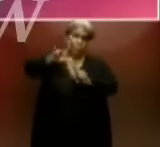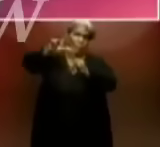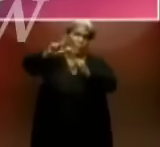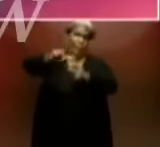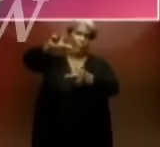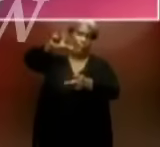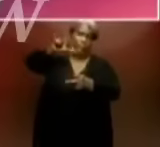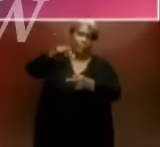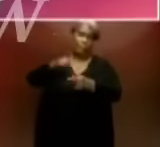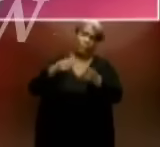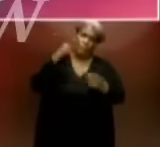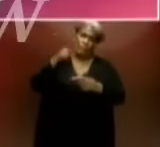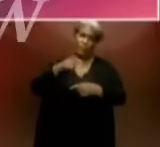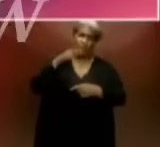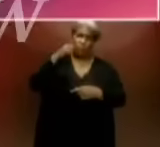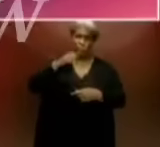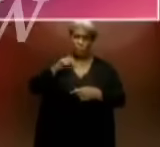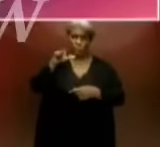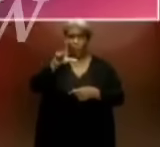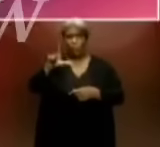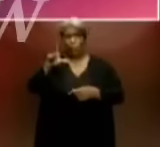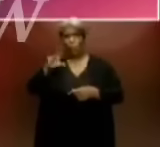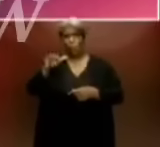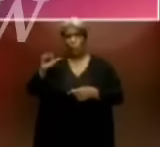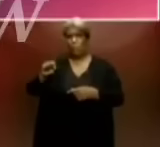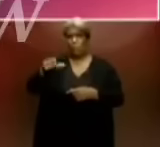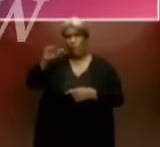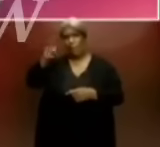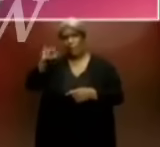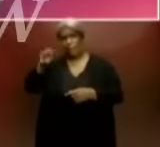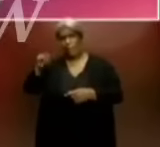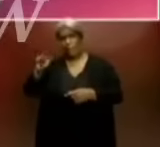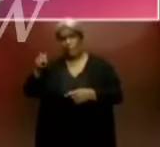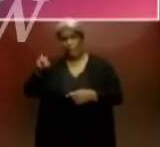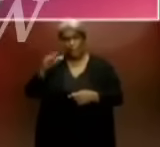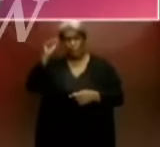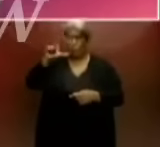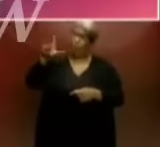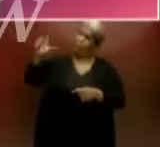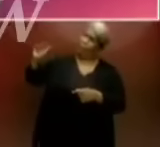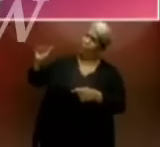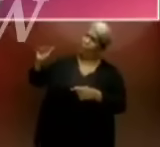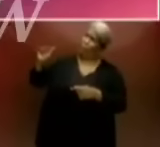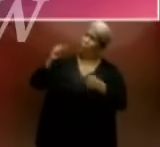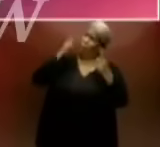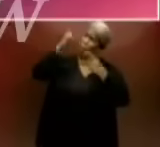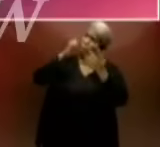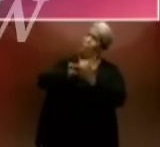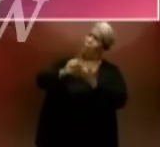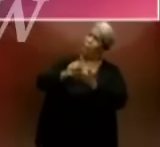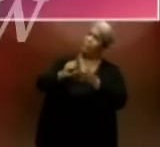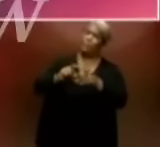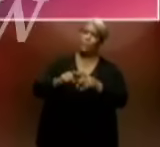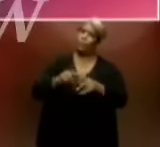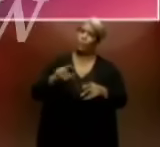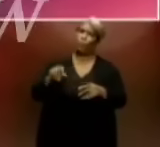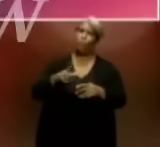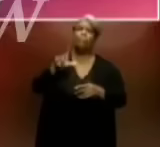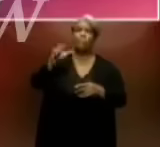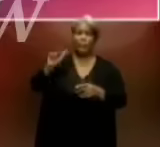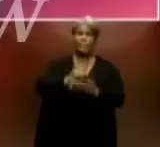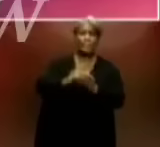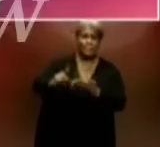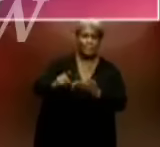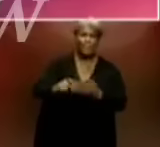no. Perfecto. Pero gracias. Perfecto, presidente. Gracias por darme esa promoción. Perfecto, presidente.